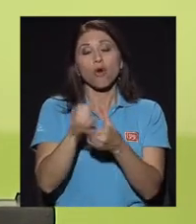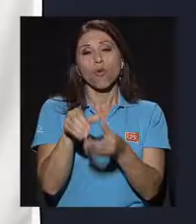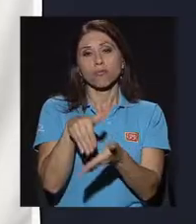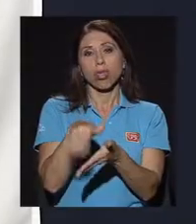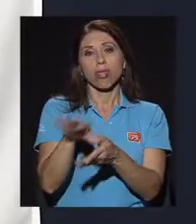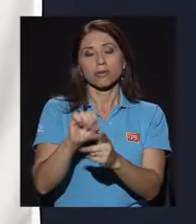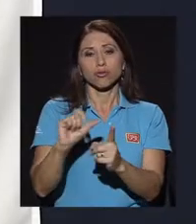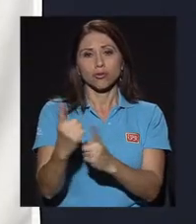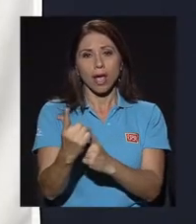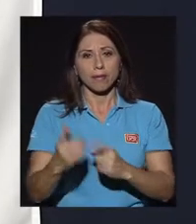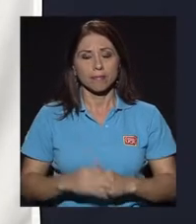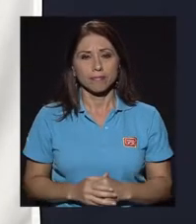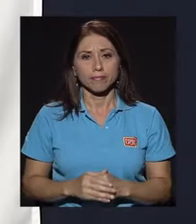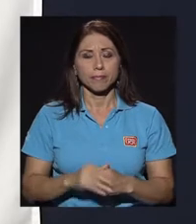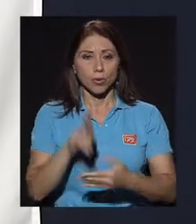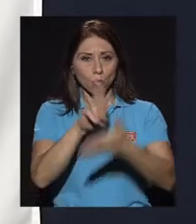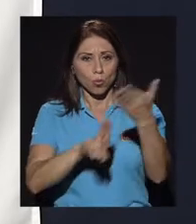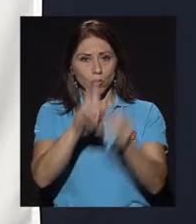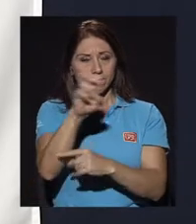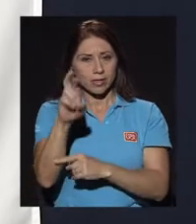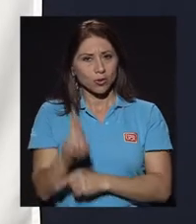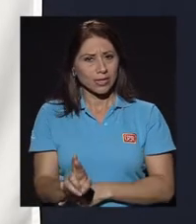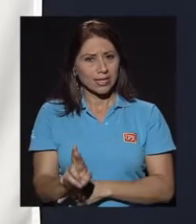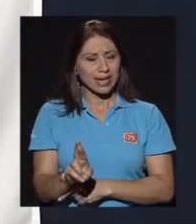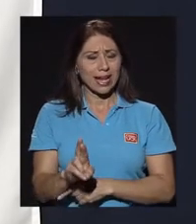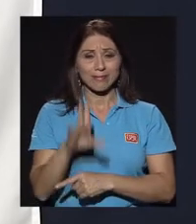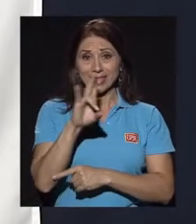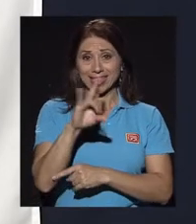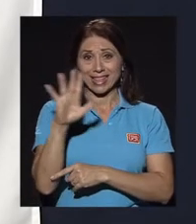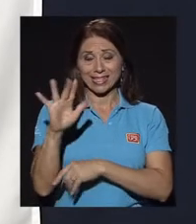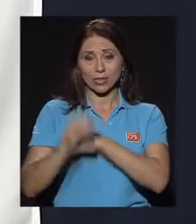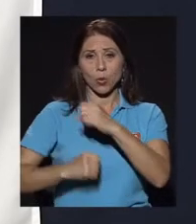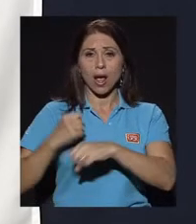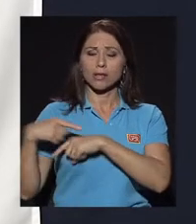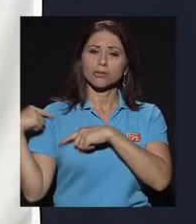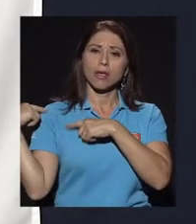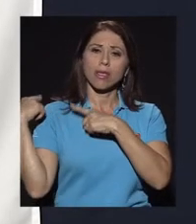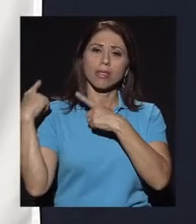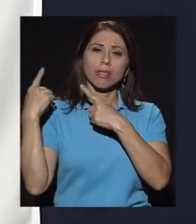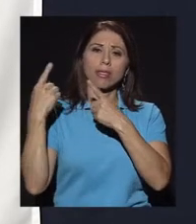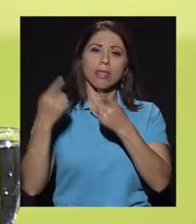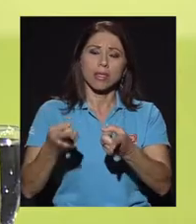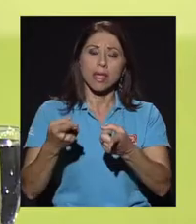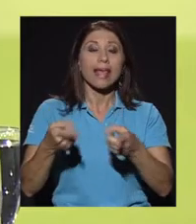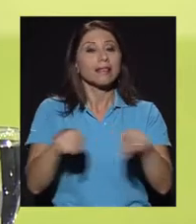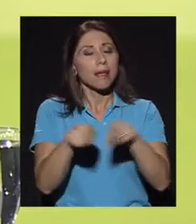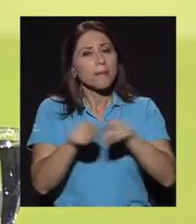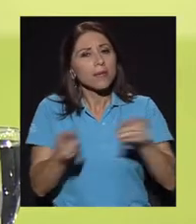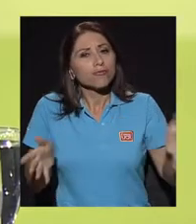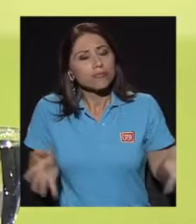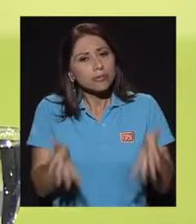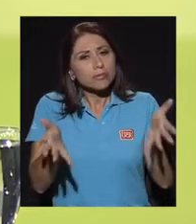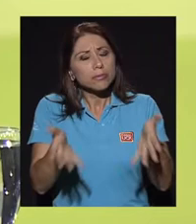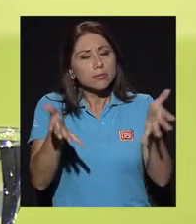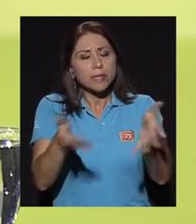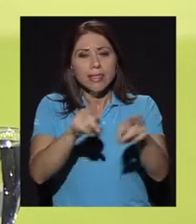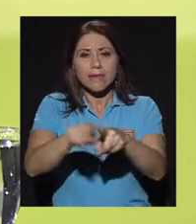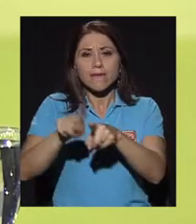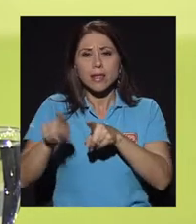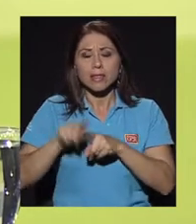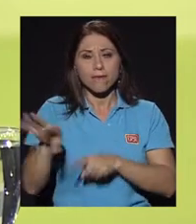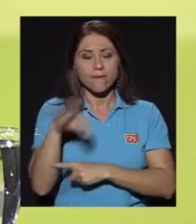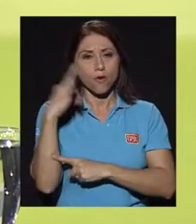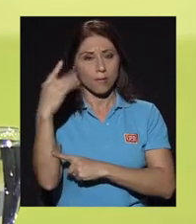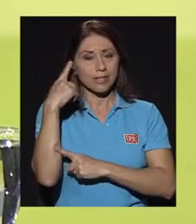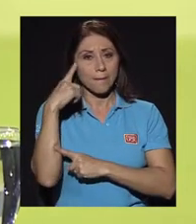socialmente. La Universidad de Costa Rica, a lo largo de sus 75 años de historia, ha buscado además promover los mecanismos